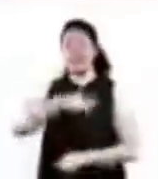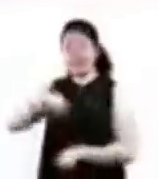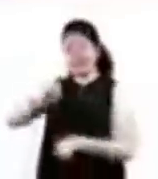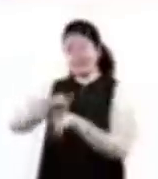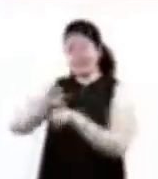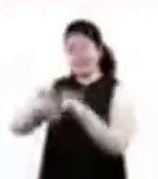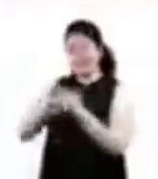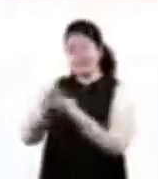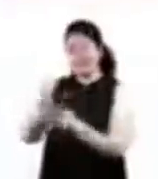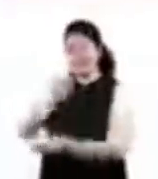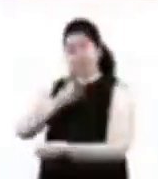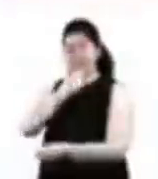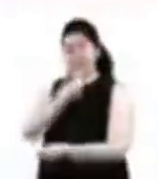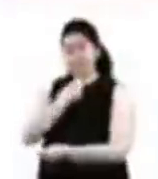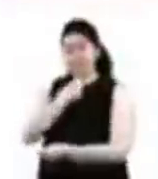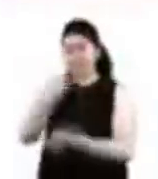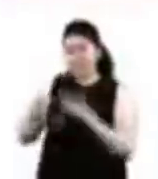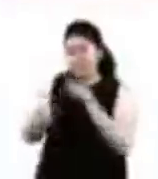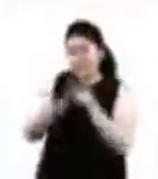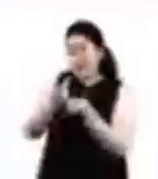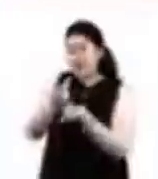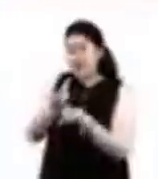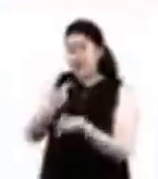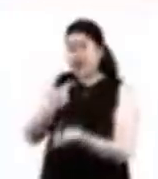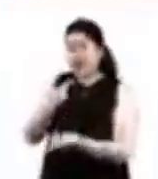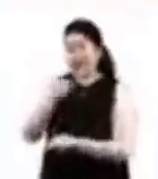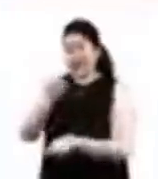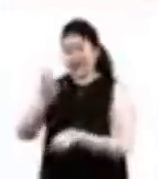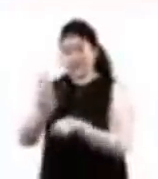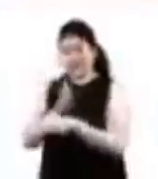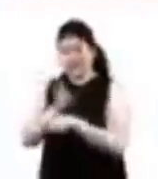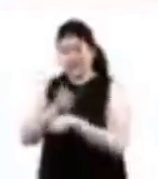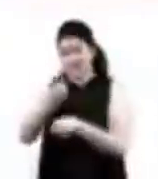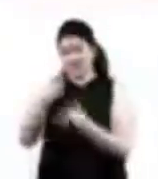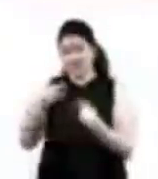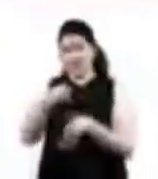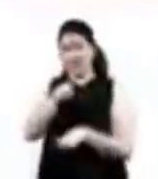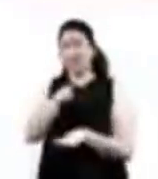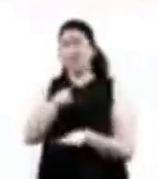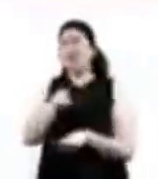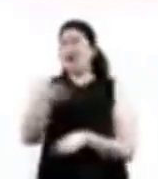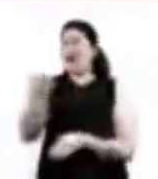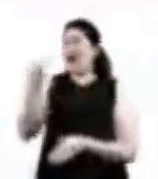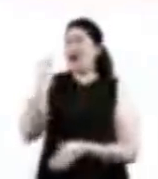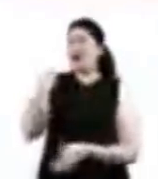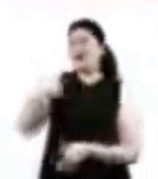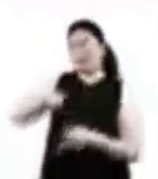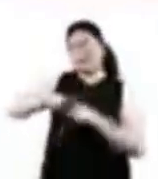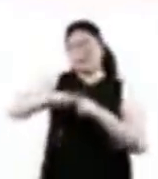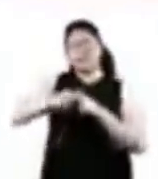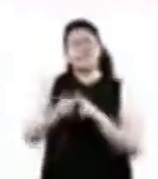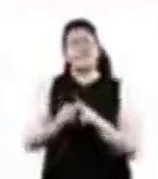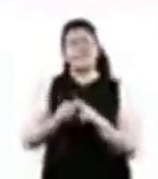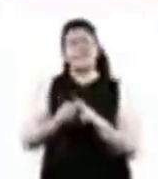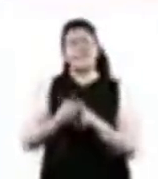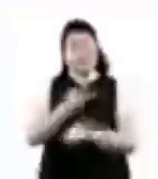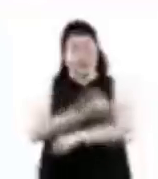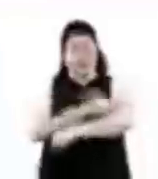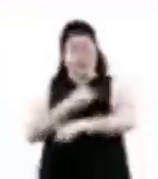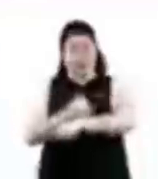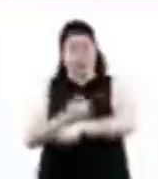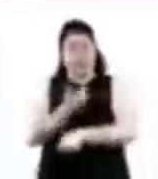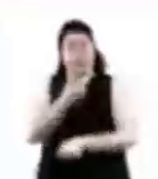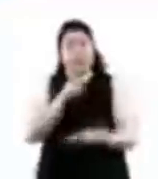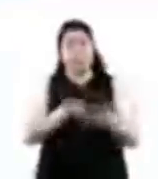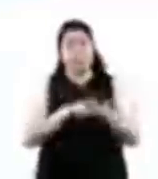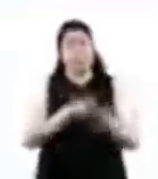Al funcionario de Gas del Bienestar, si nos puede recordar en cuánto estaba el kilo cuando se comenzó la distribución en Iztapalapa y